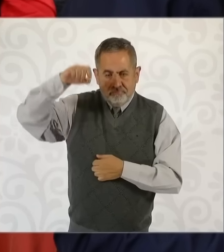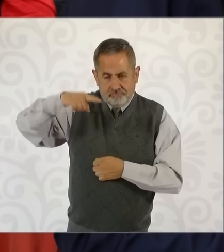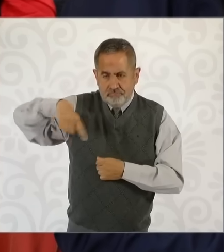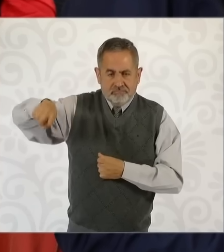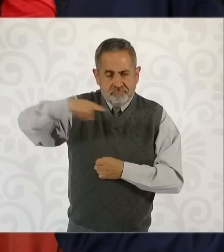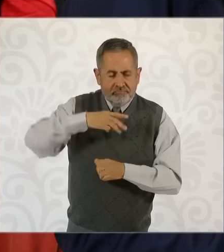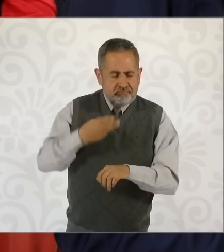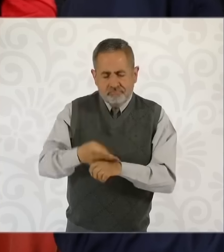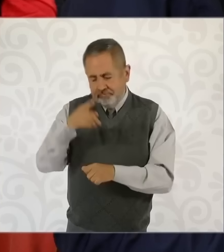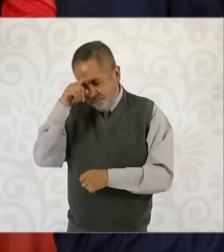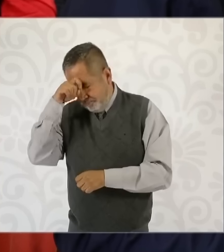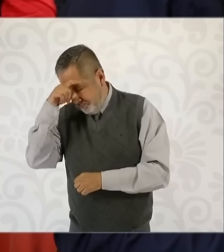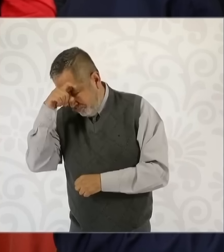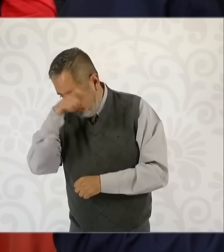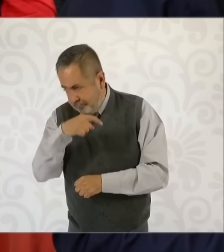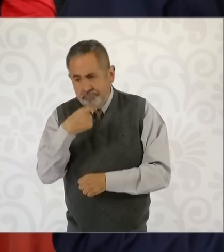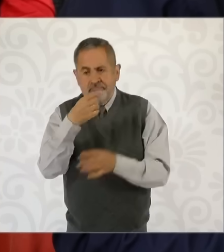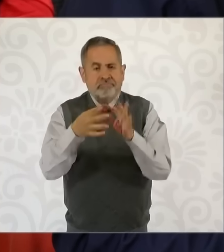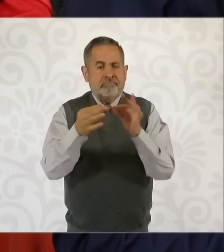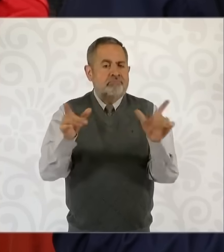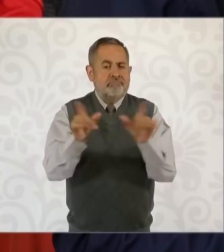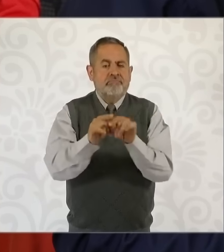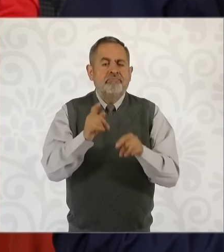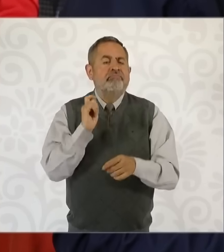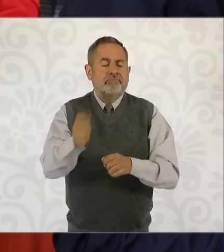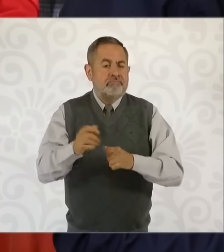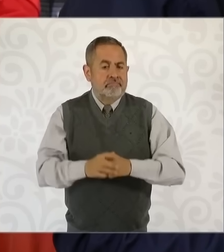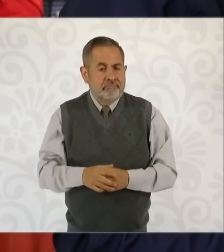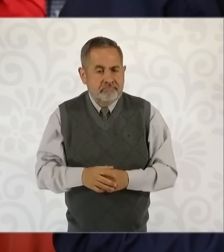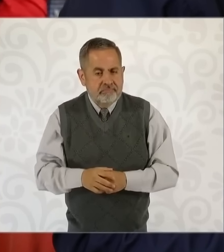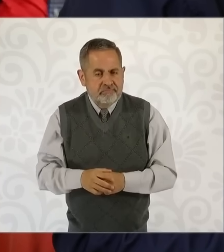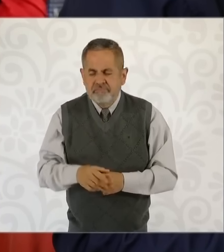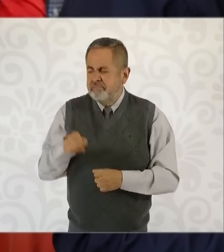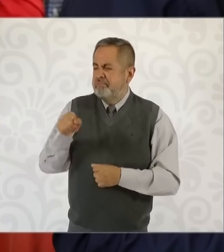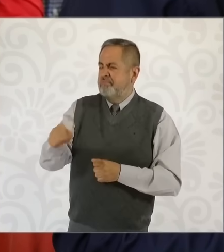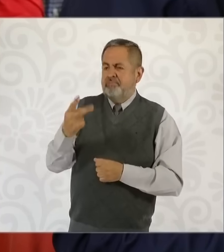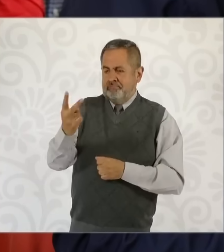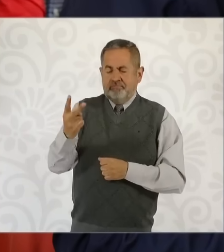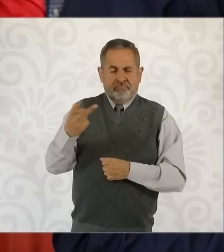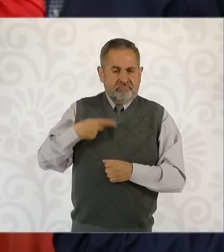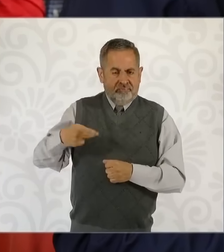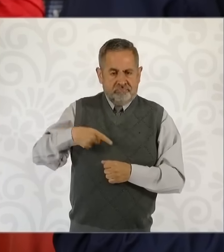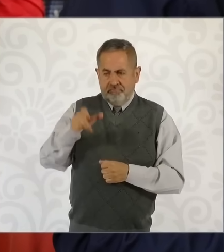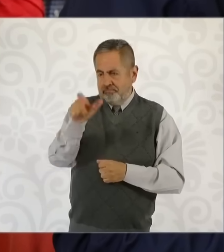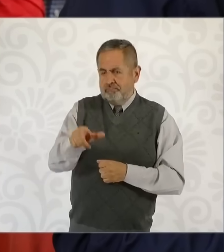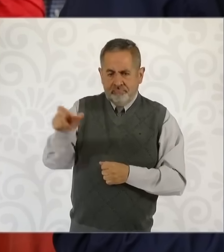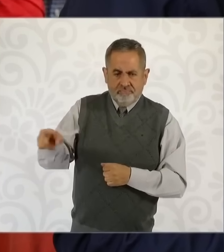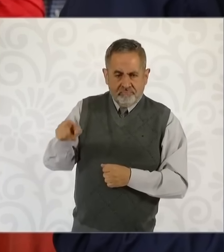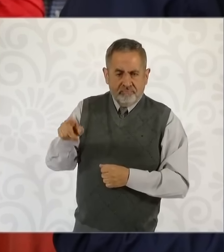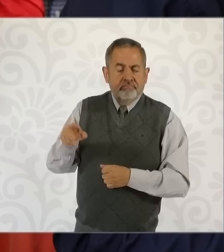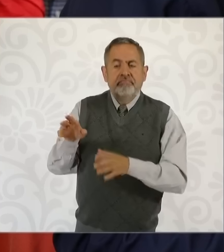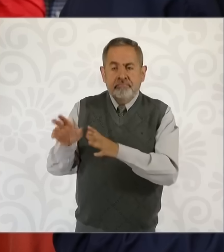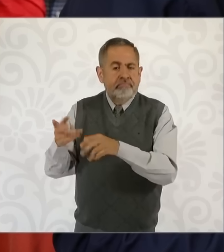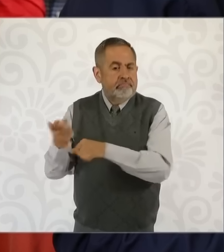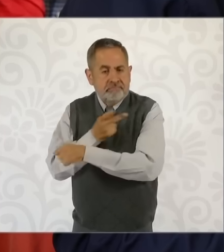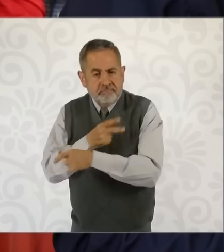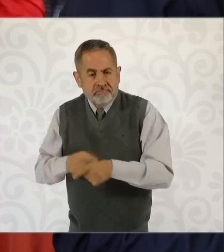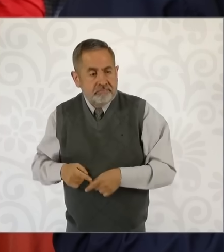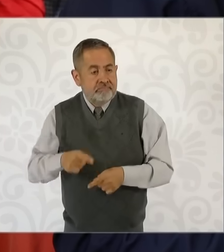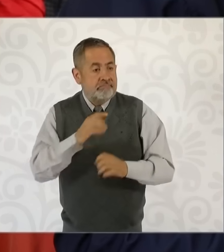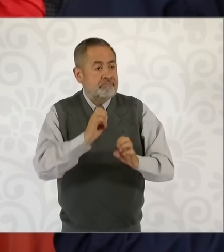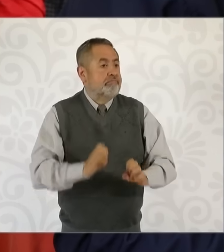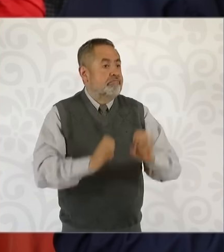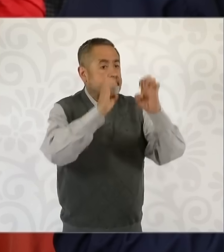difícil. Le comento rápidamente de dos Condominios en